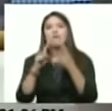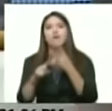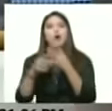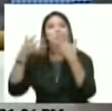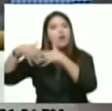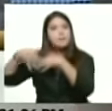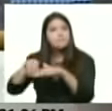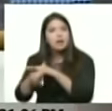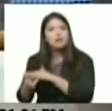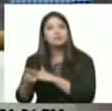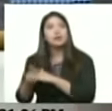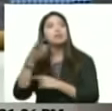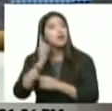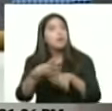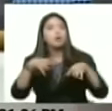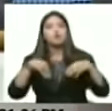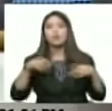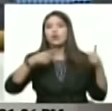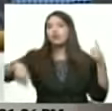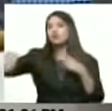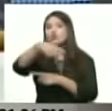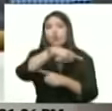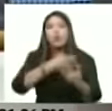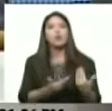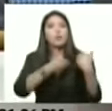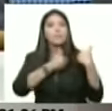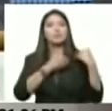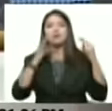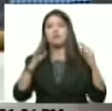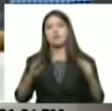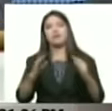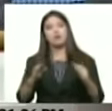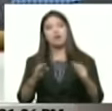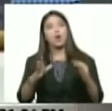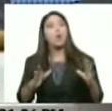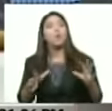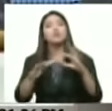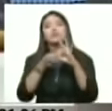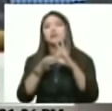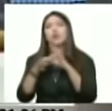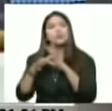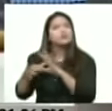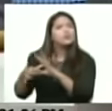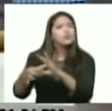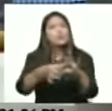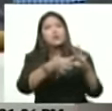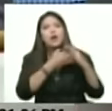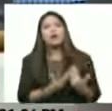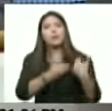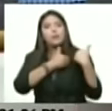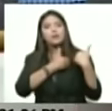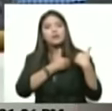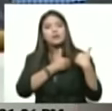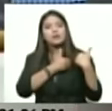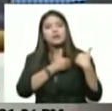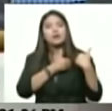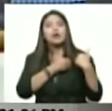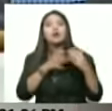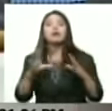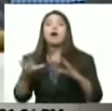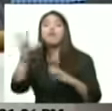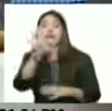empresa. Asumamos completamente y de manera unida la responsabilidad de echarnos en el hombro a